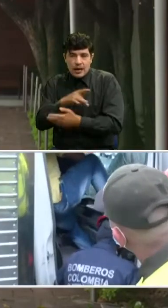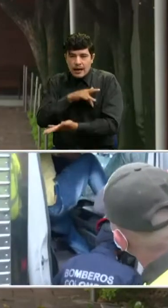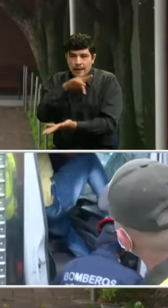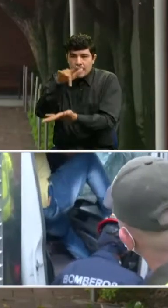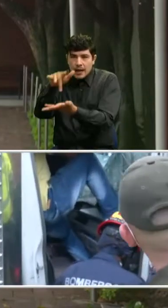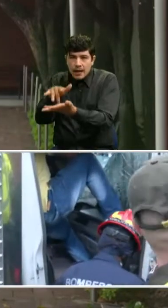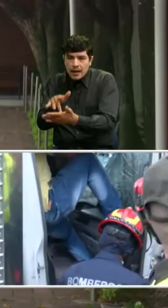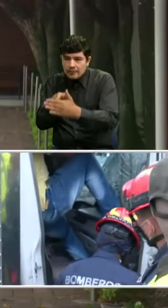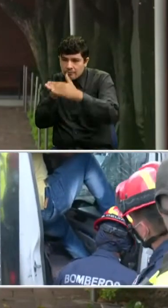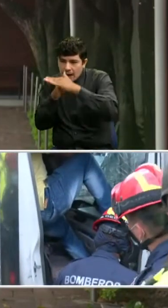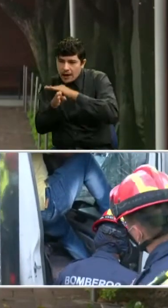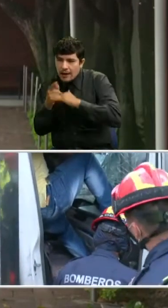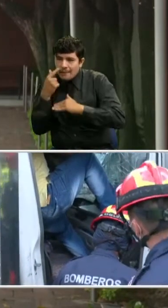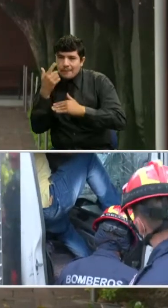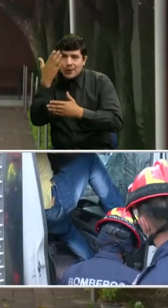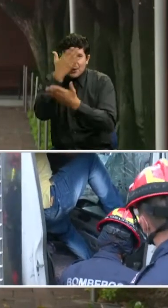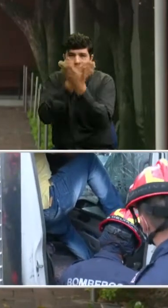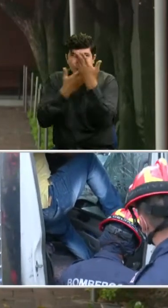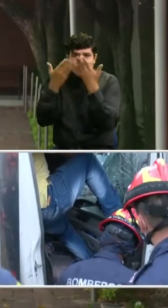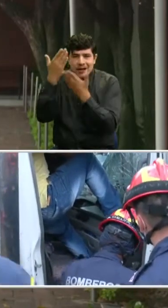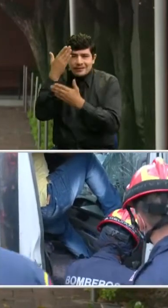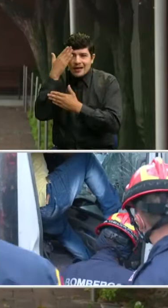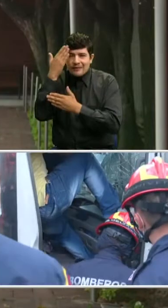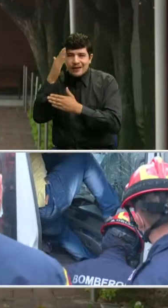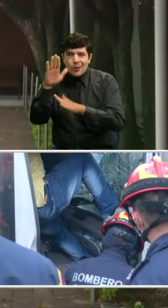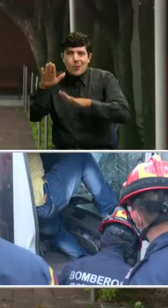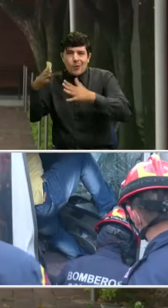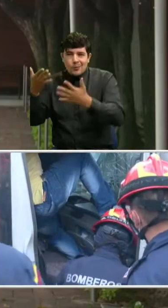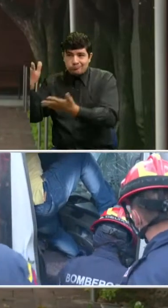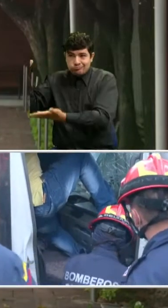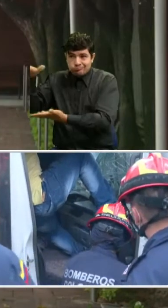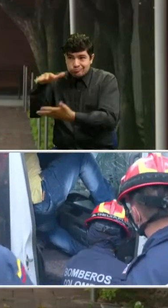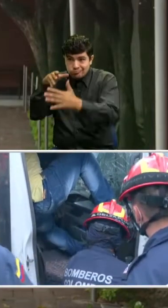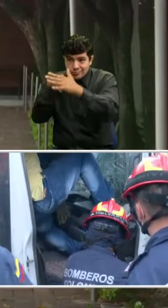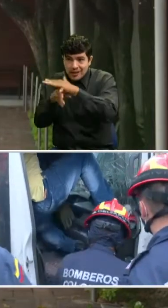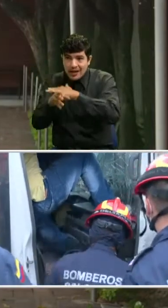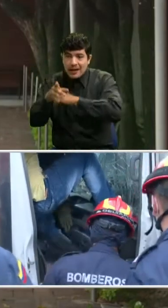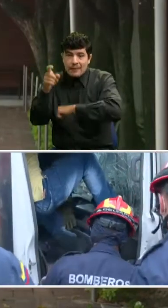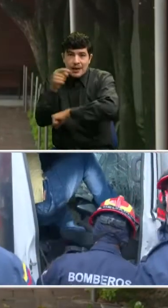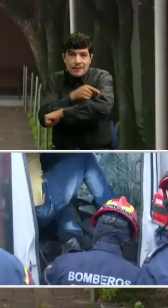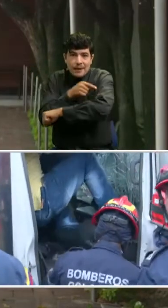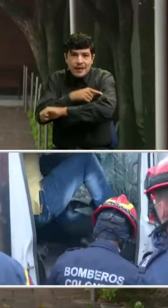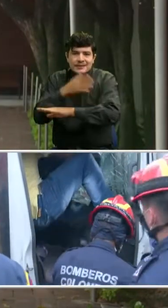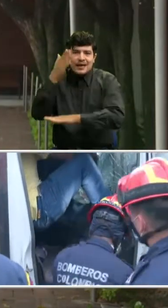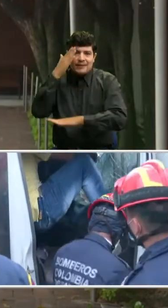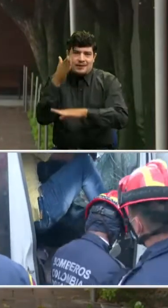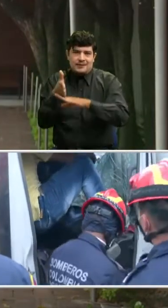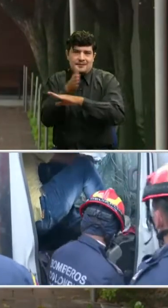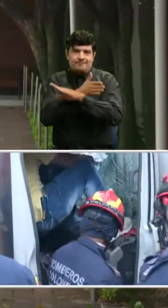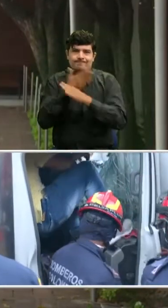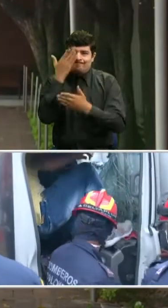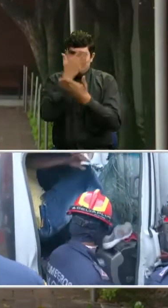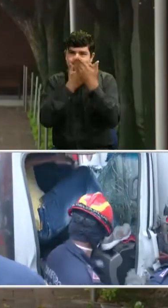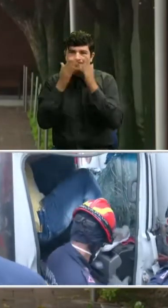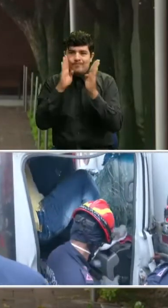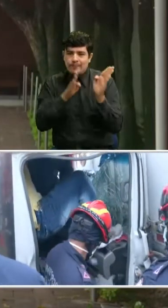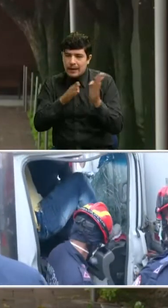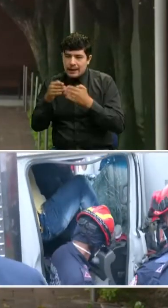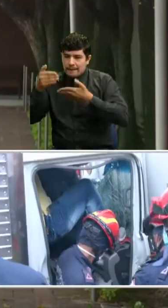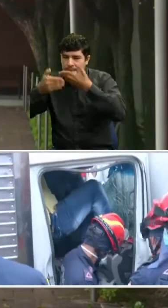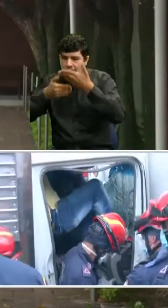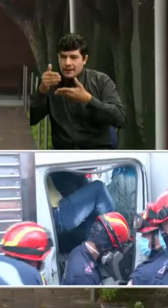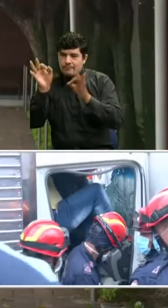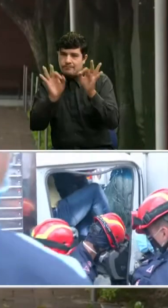simulacro para saber o para conocer cómo será el paso a paso de esta jornada de vacunación tan importante para el departamento